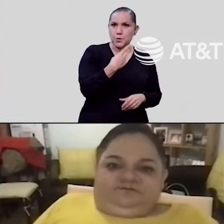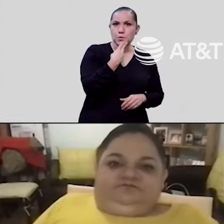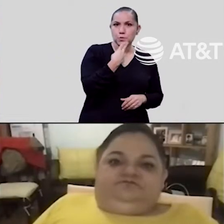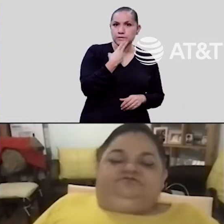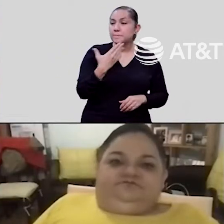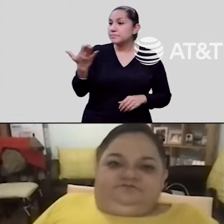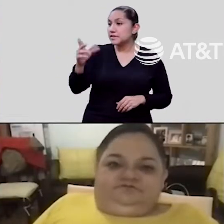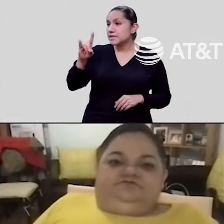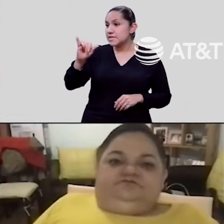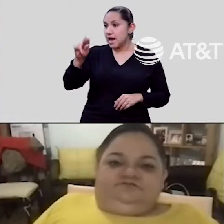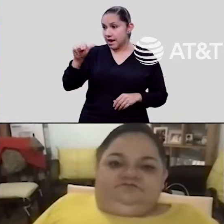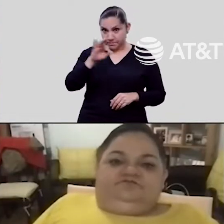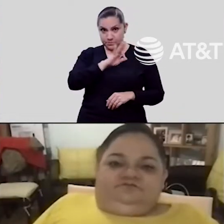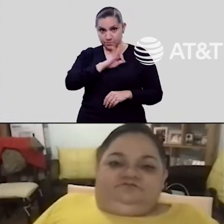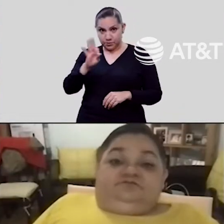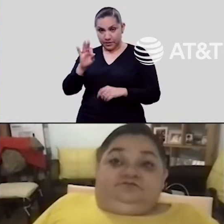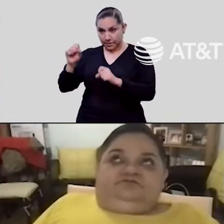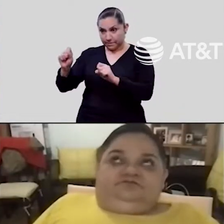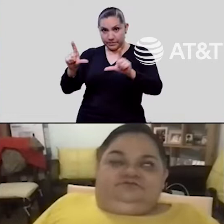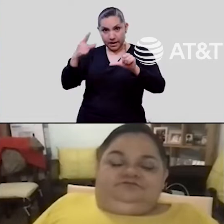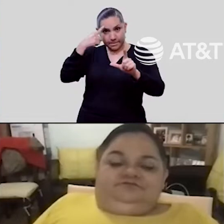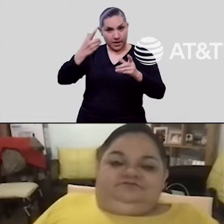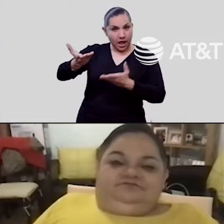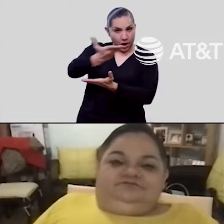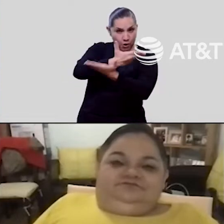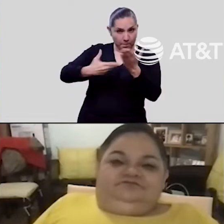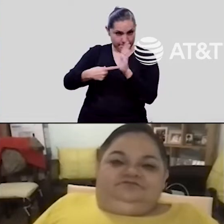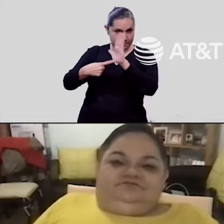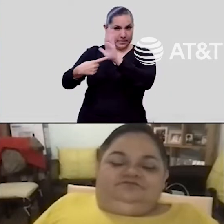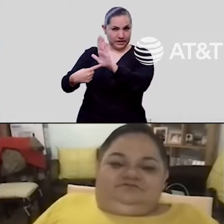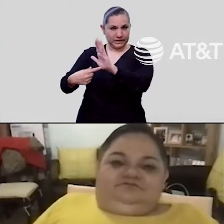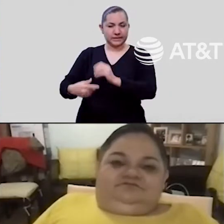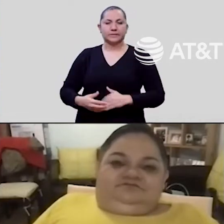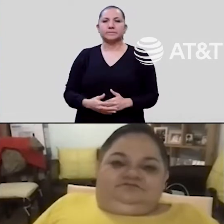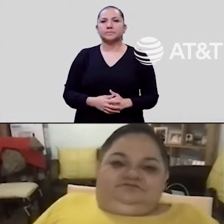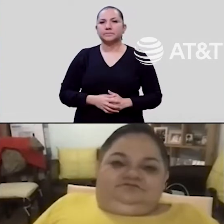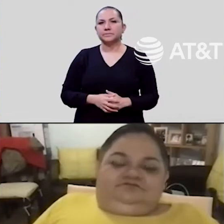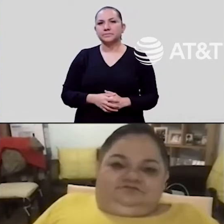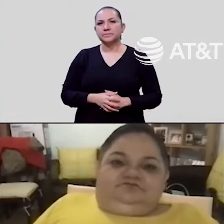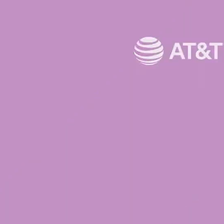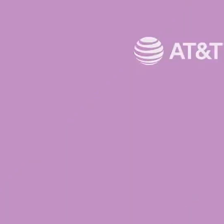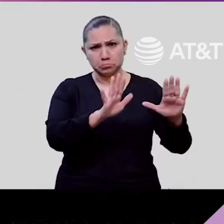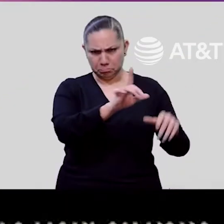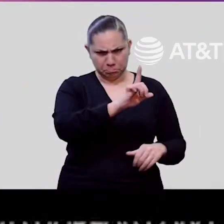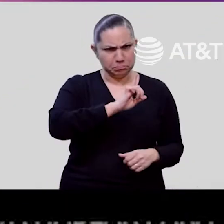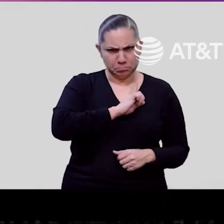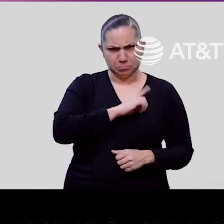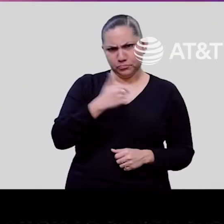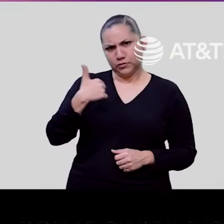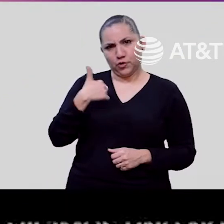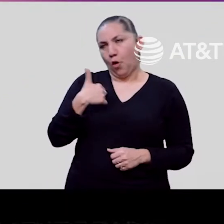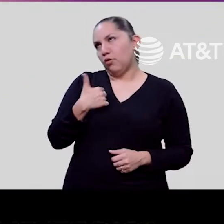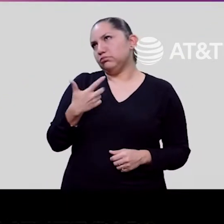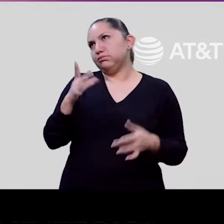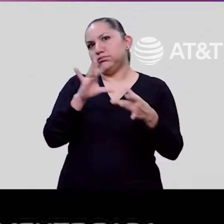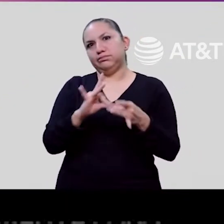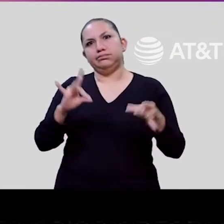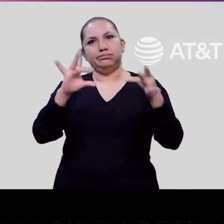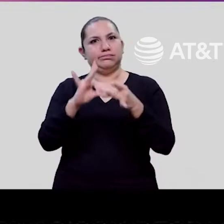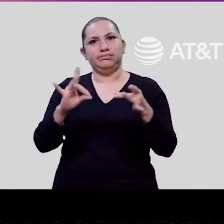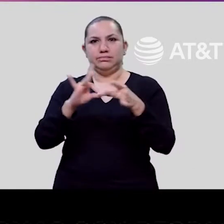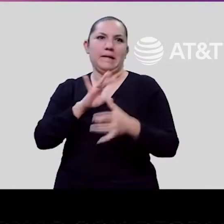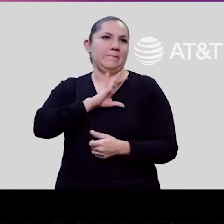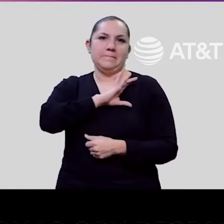establecimos una agenda de accesibilidad en alianza con instituciones como yo también AC, en donde generamos espacios